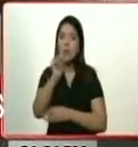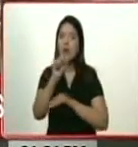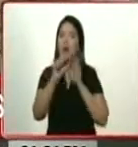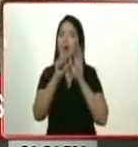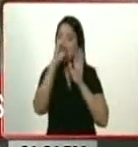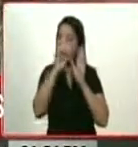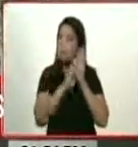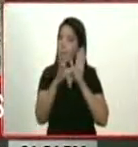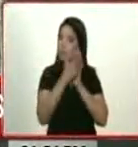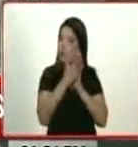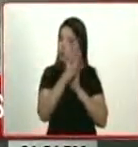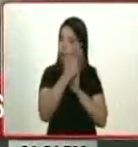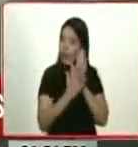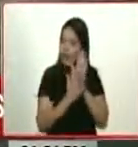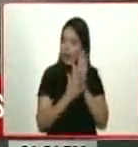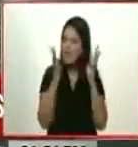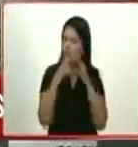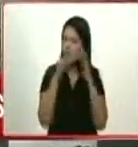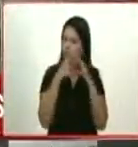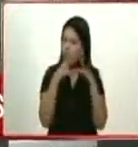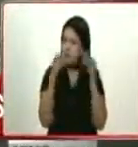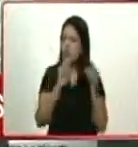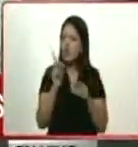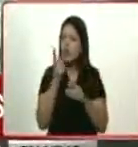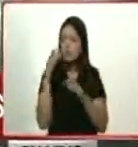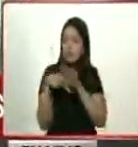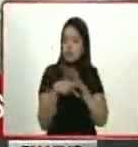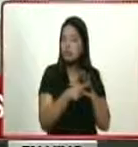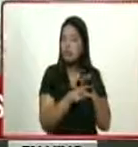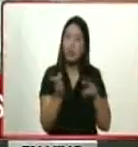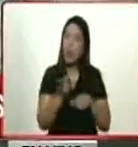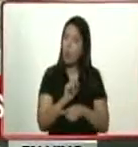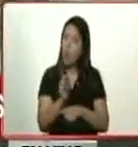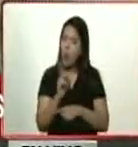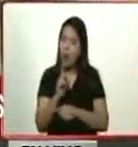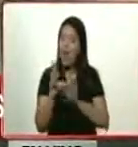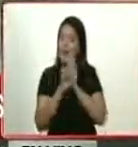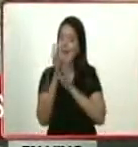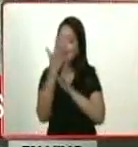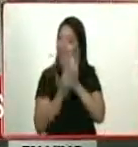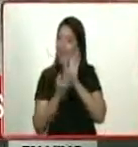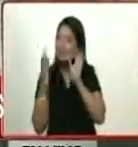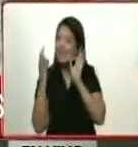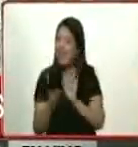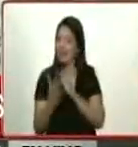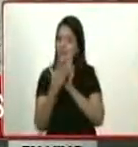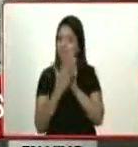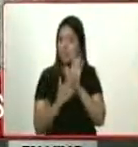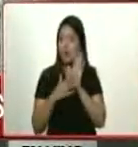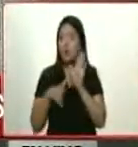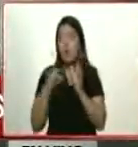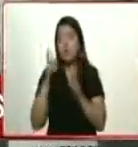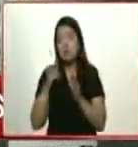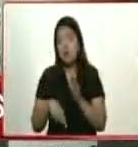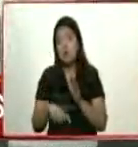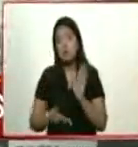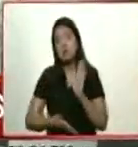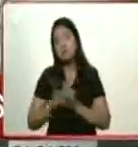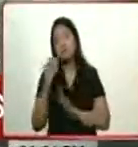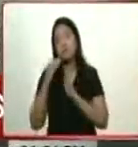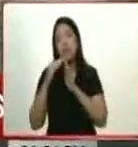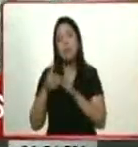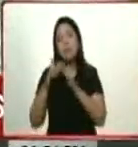echamos número aquí mismo, que es posible que generemos de excedente. Bueno, Dios mediante, en los próximos 2 años pudieran estar saliendo